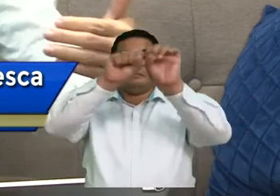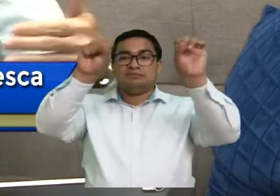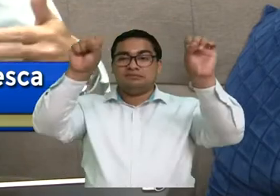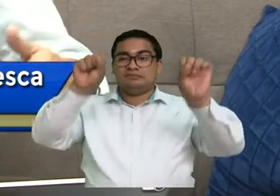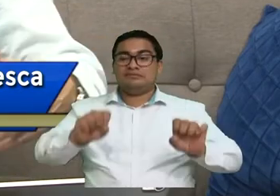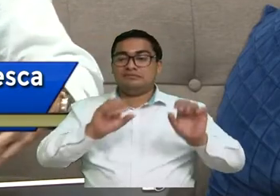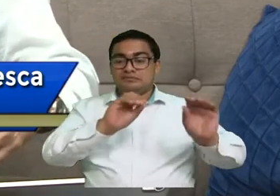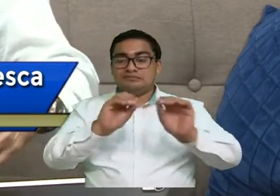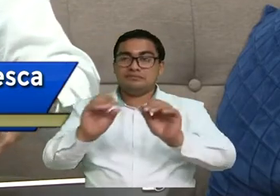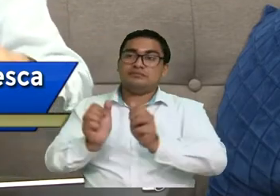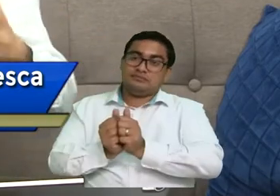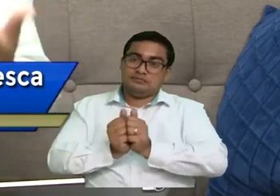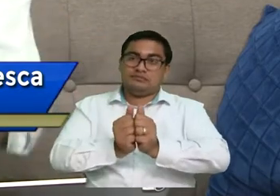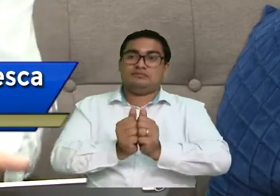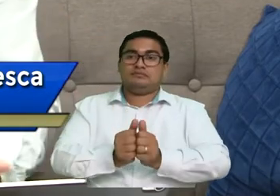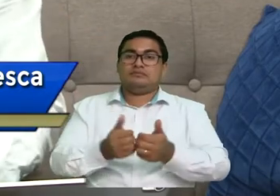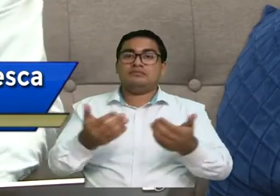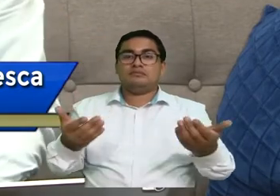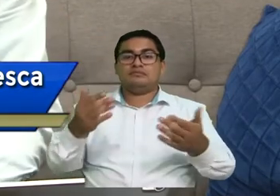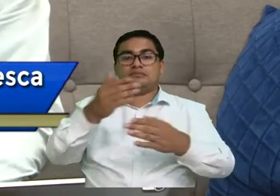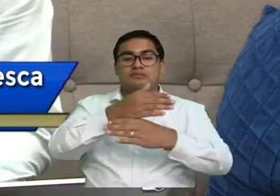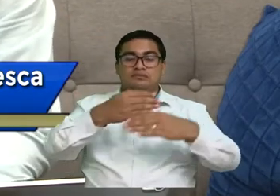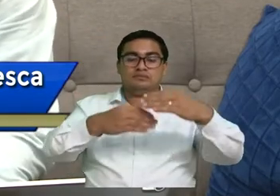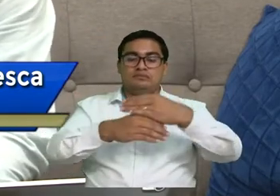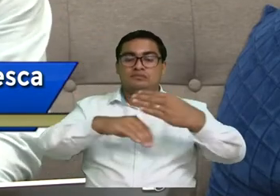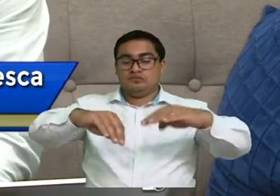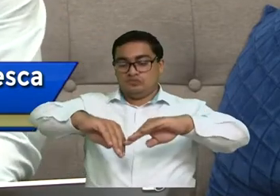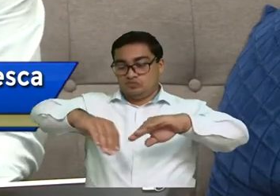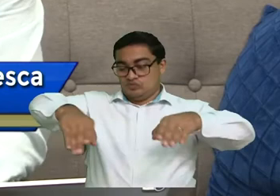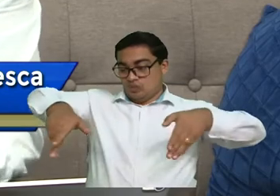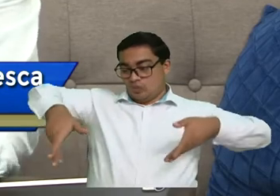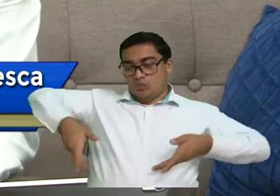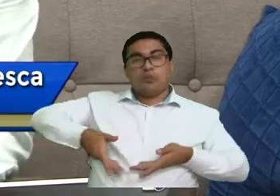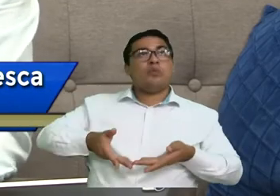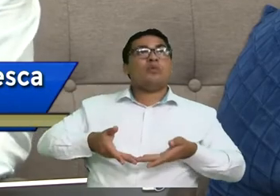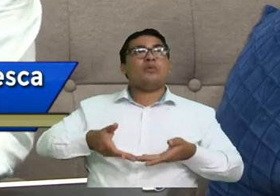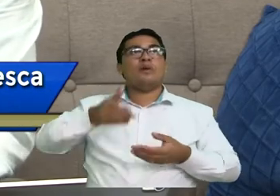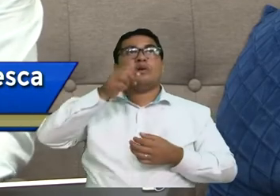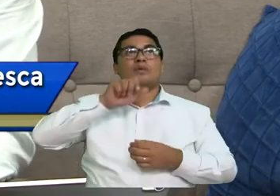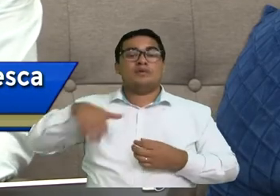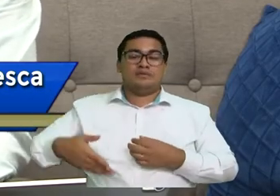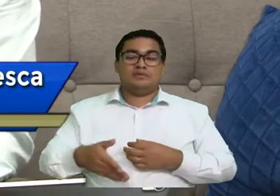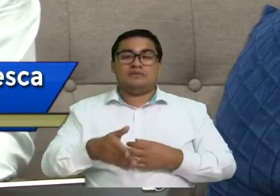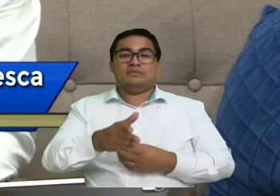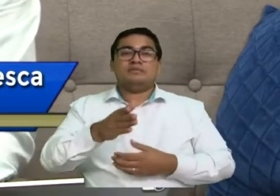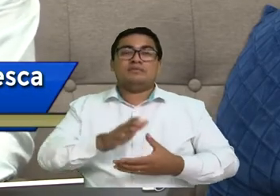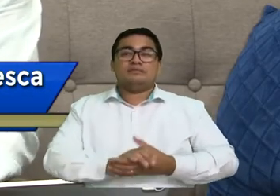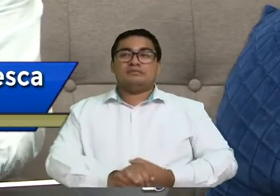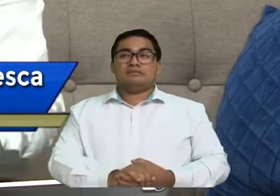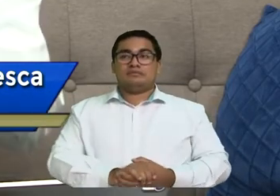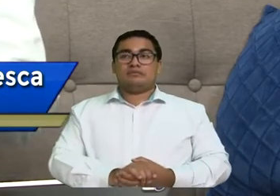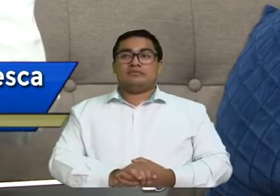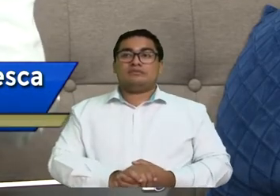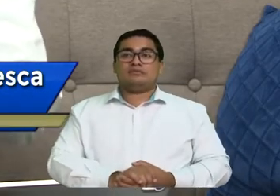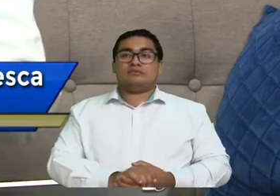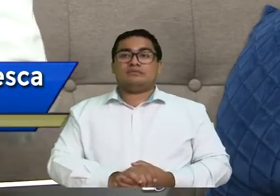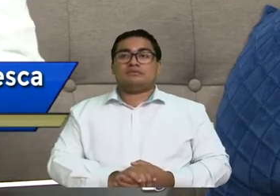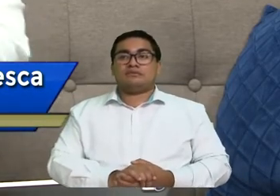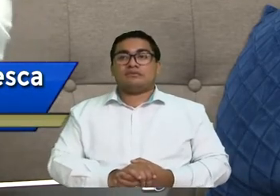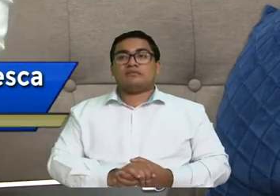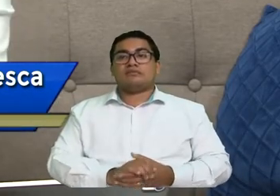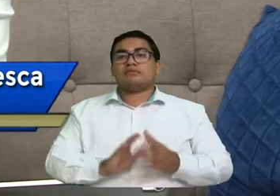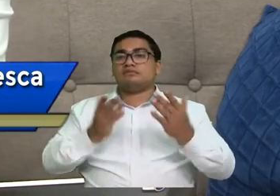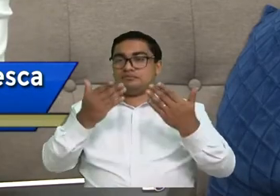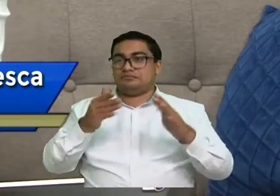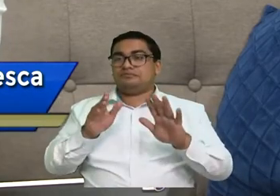y los andamos acompañando nosotros en la construcción de estanques, ¿ya? Y capitalizándolos